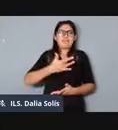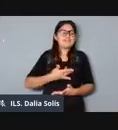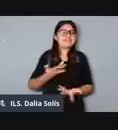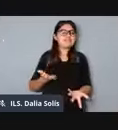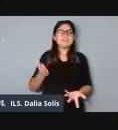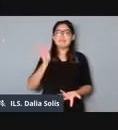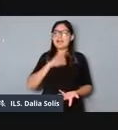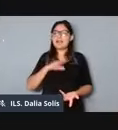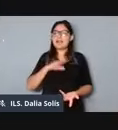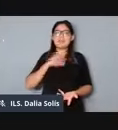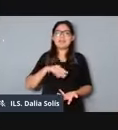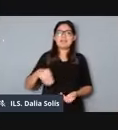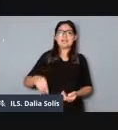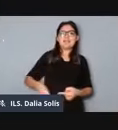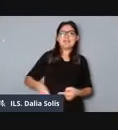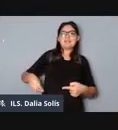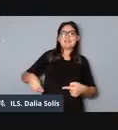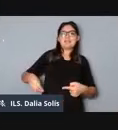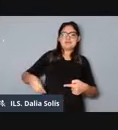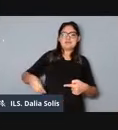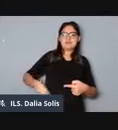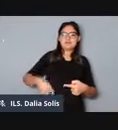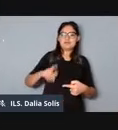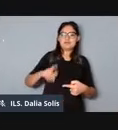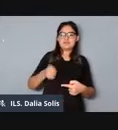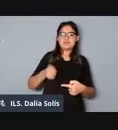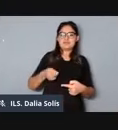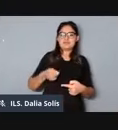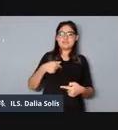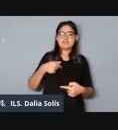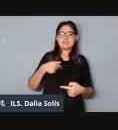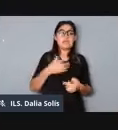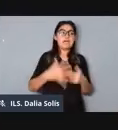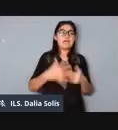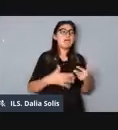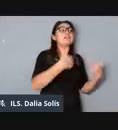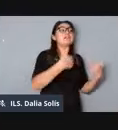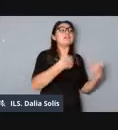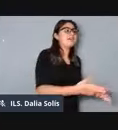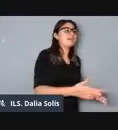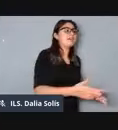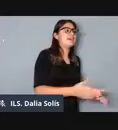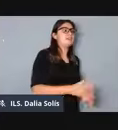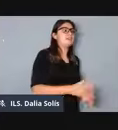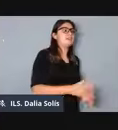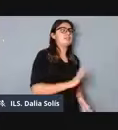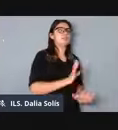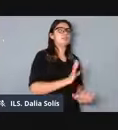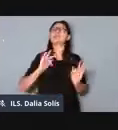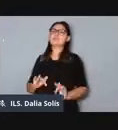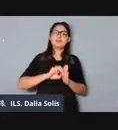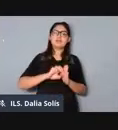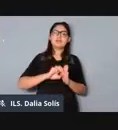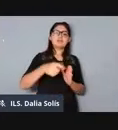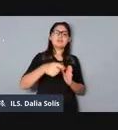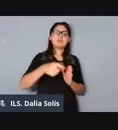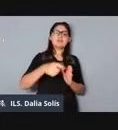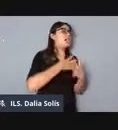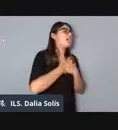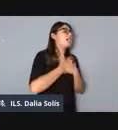con el regalo, con ahora te voy a dar todo mi amor, todo mi, porque eso es lo que hace que te sientas más